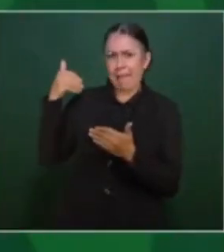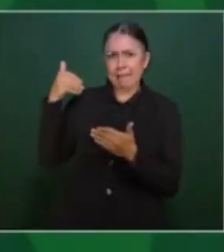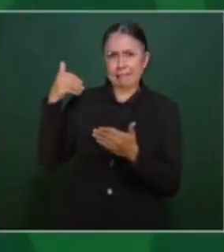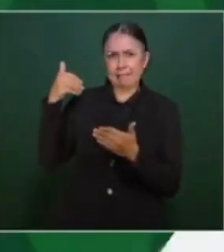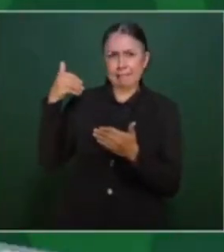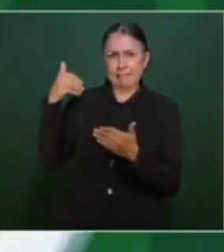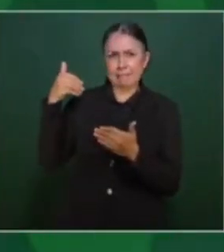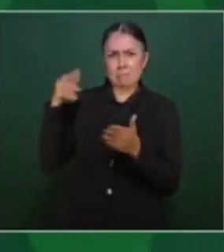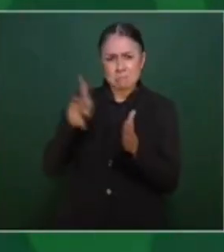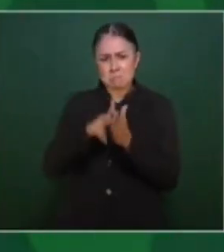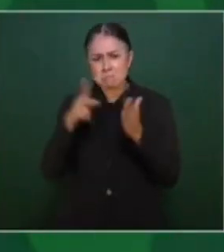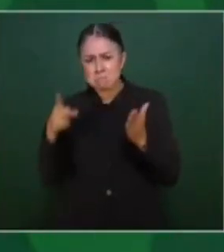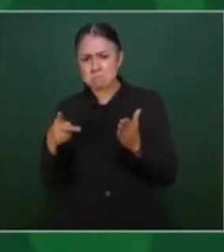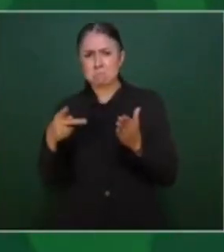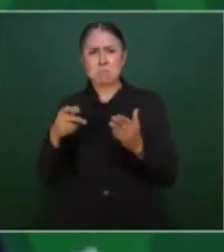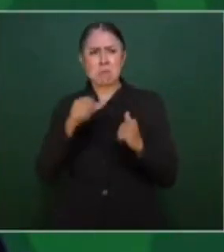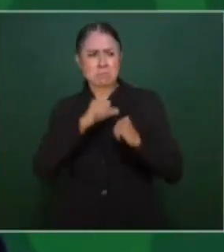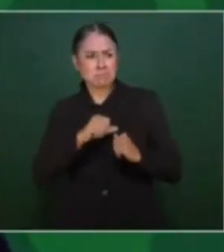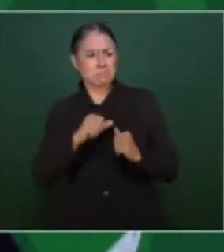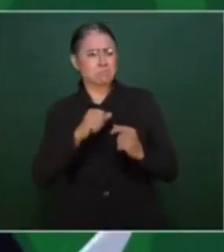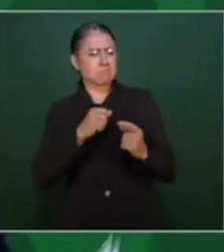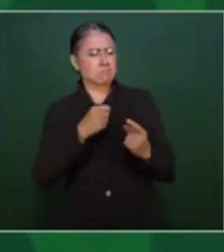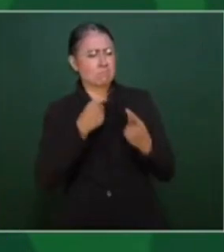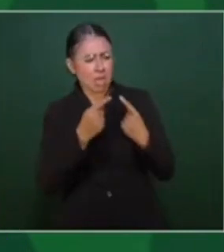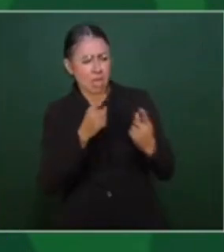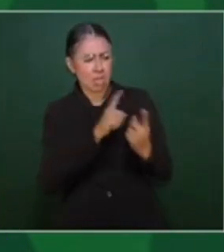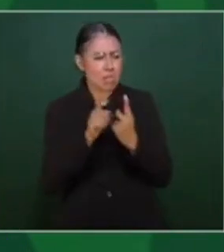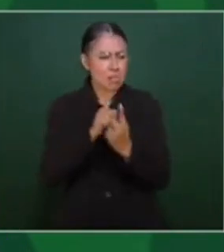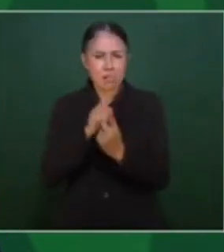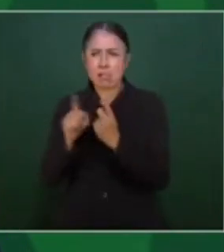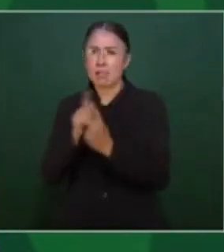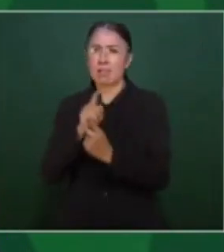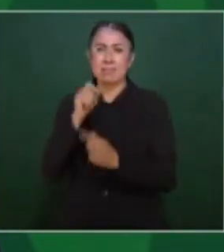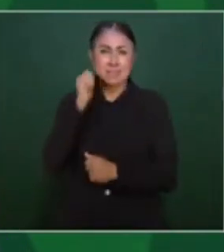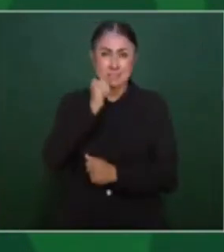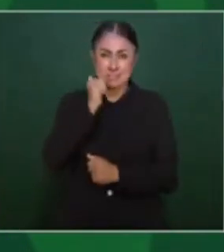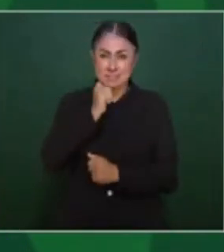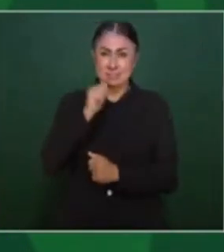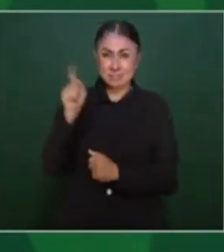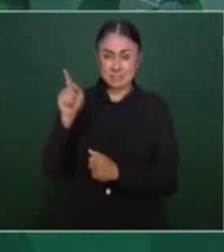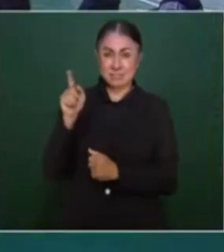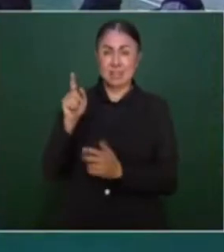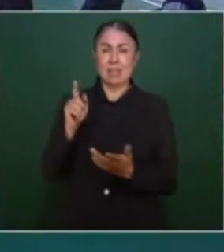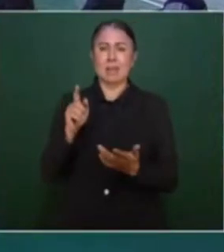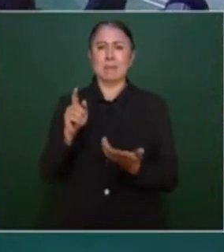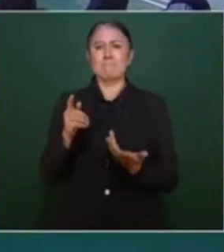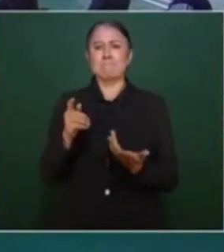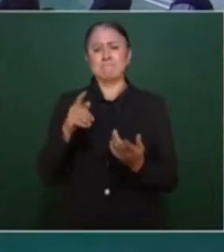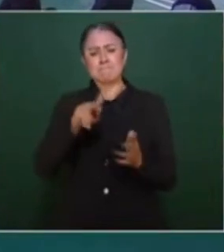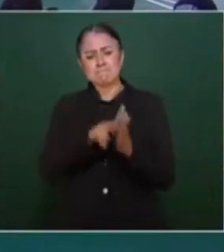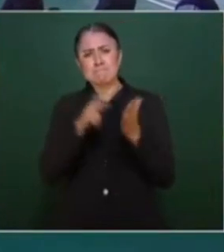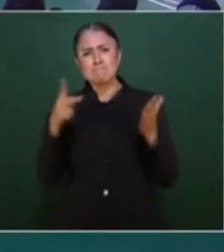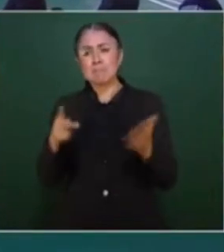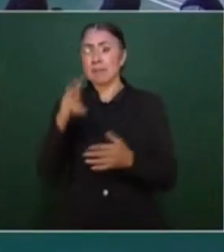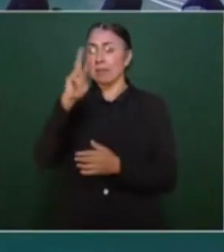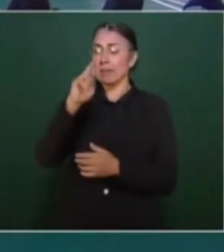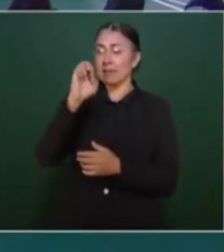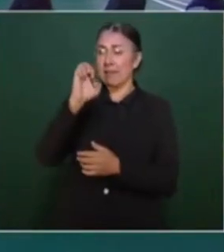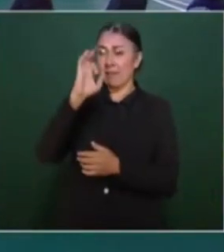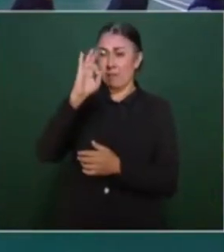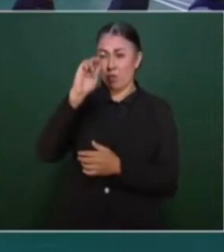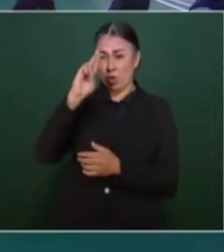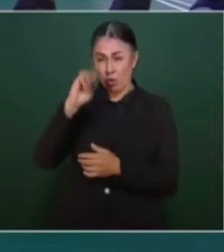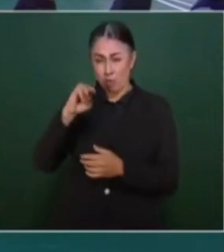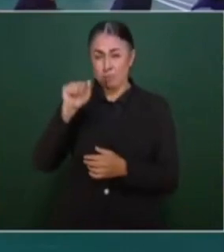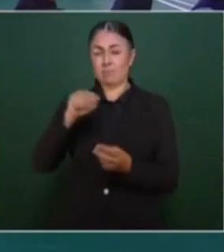de antes, del Reforma y del Universal. Entonces, para los jóvenes, los que estudian comunicación